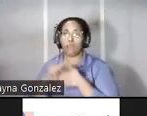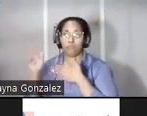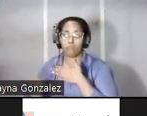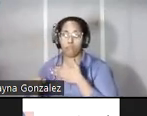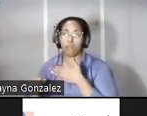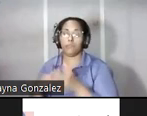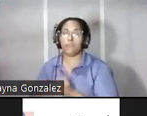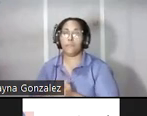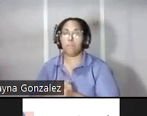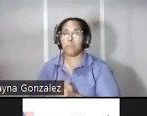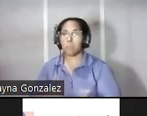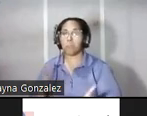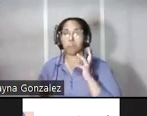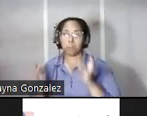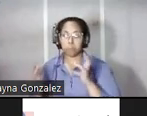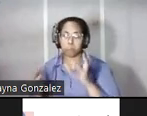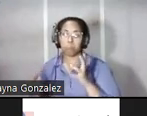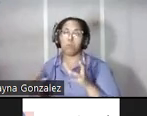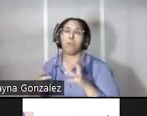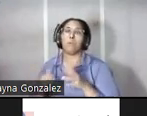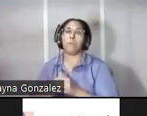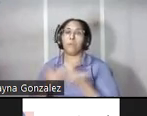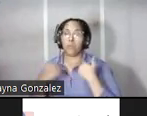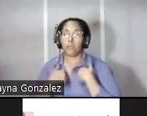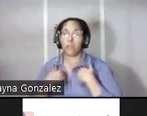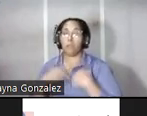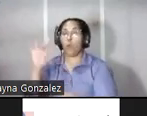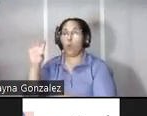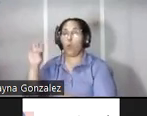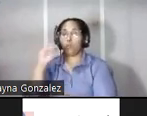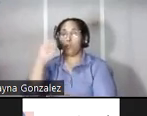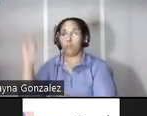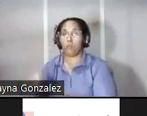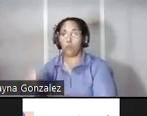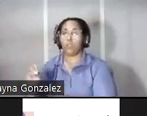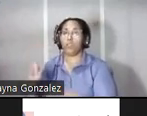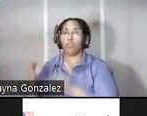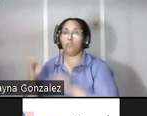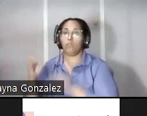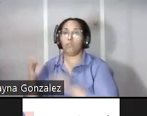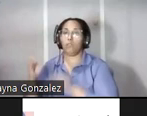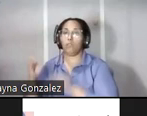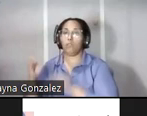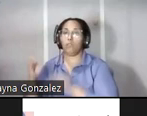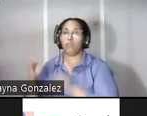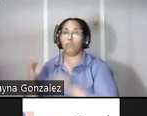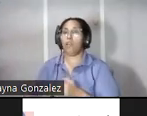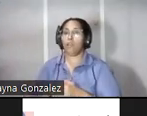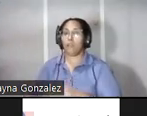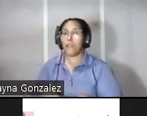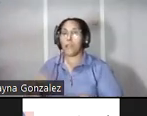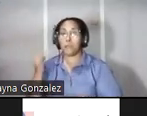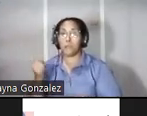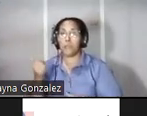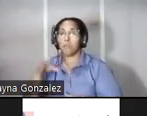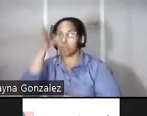siguiente. Se ha mantenido la tendencia que sobre un 80% de la mortalidad por suicidio ocurre entre